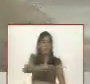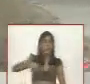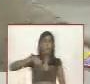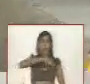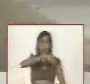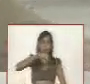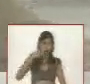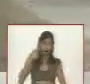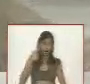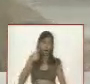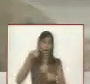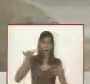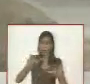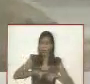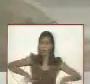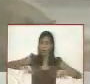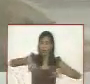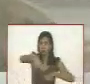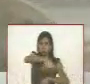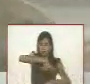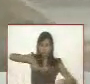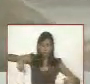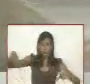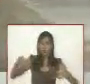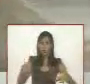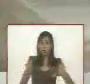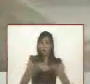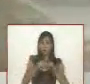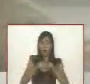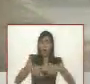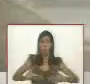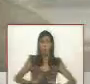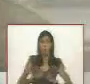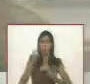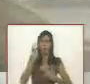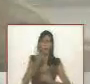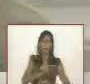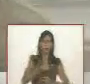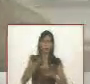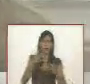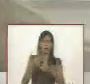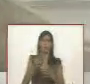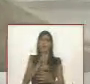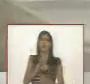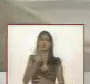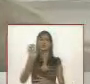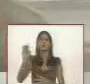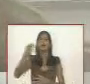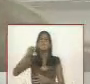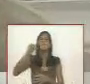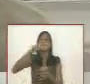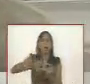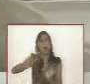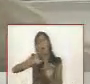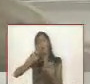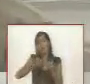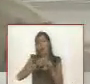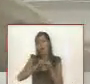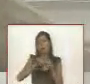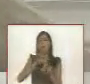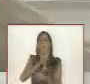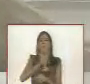la situación en el área, donde tenemos una capacidad de visión hasta el momento de 200 millas náuticas, o, es decir,